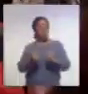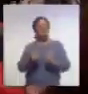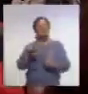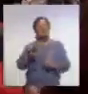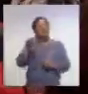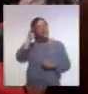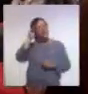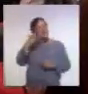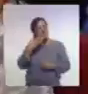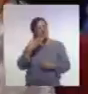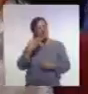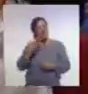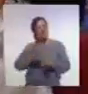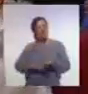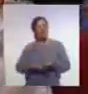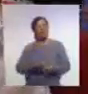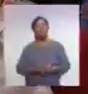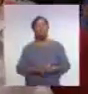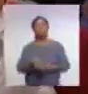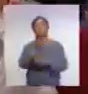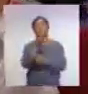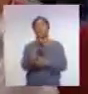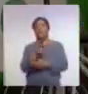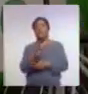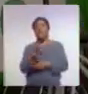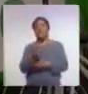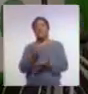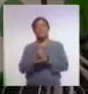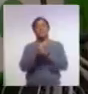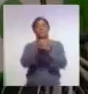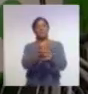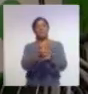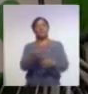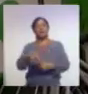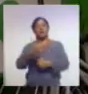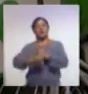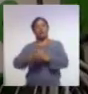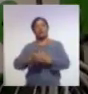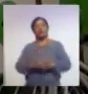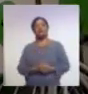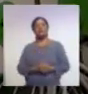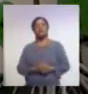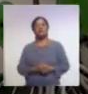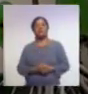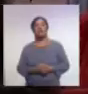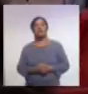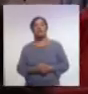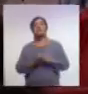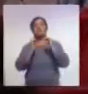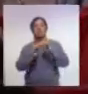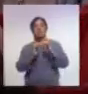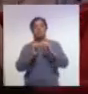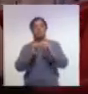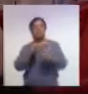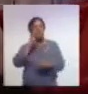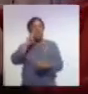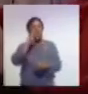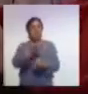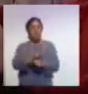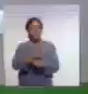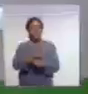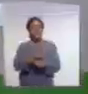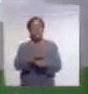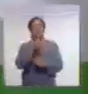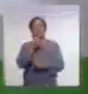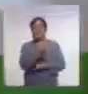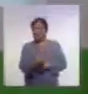El Sistema Estatal para el Desarrollo Integral de la Familia premió a los ganadores del concurso interactivo de prevención de explotación sexual infantil y trata